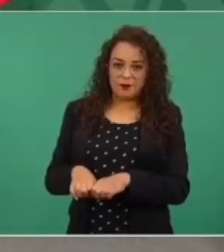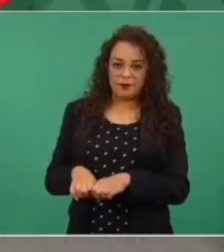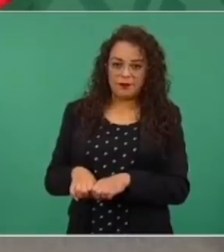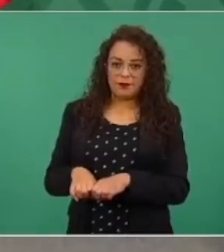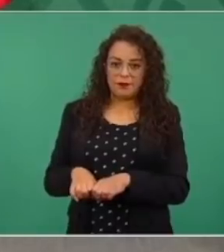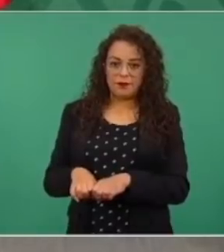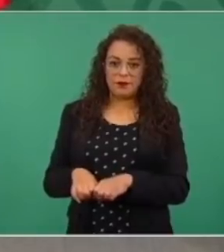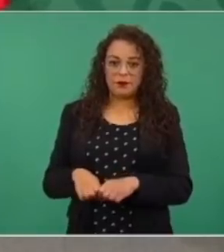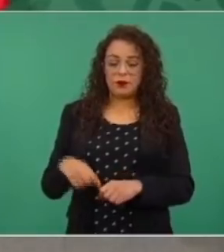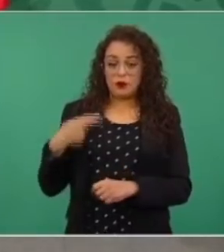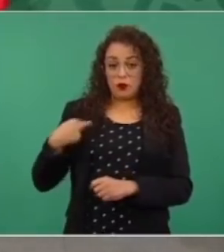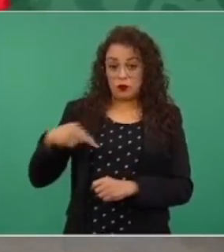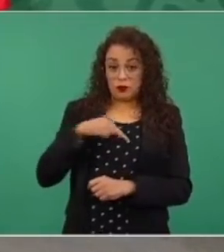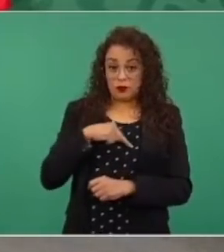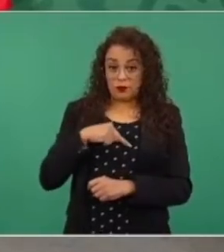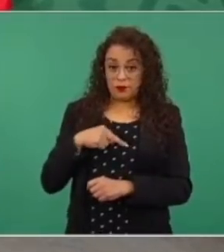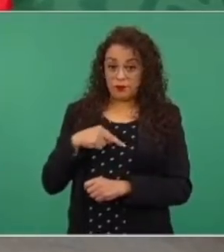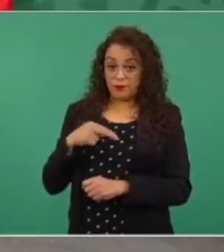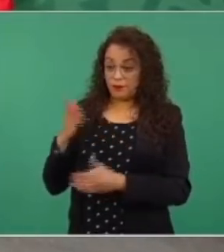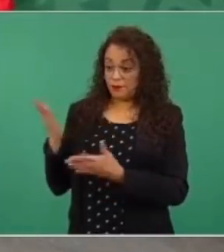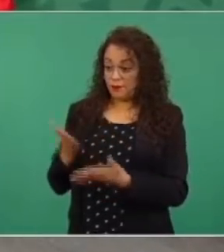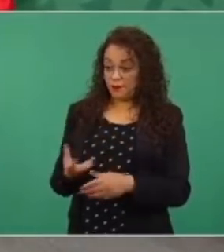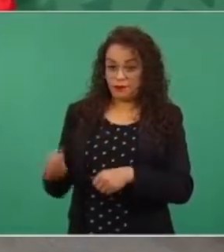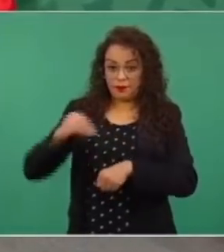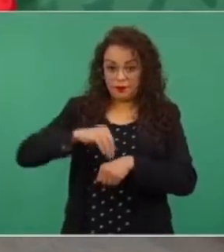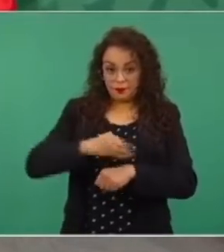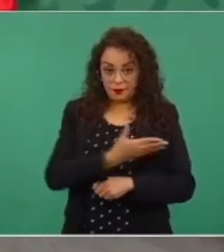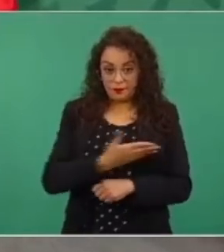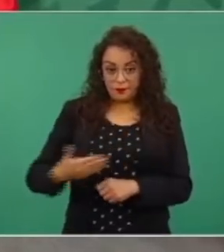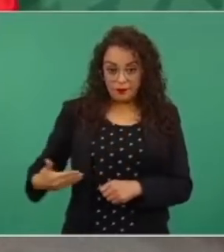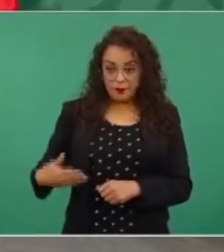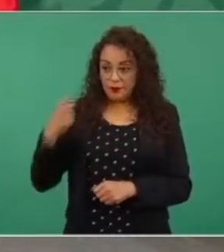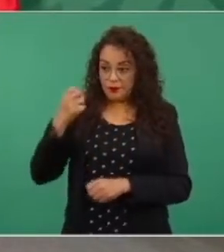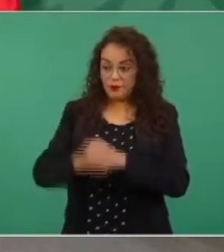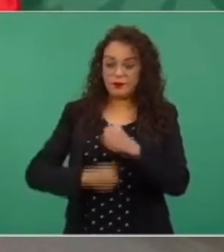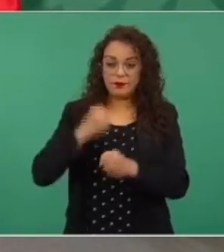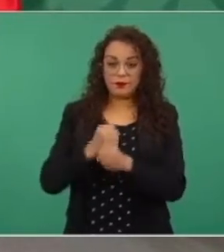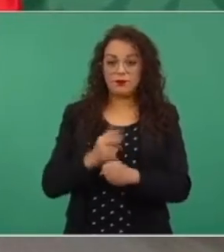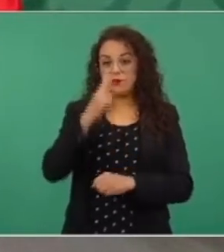Cuando llegamos nosotros, ese año 2018,